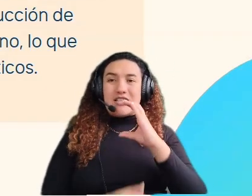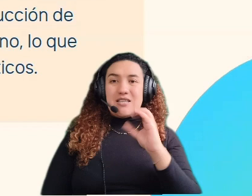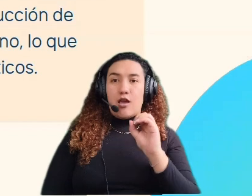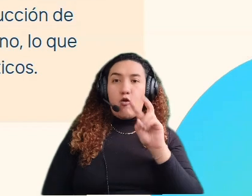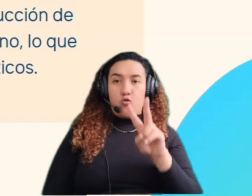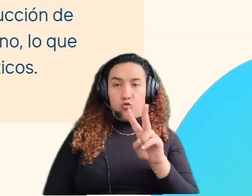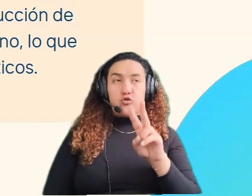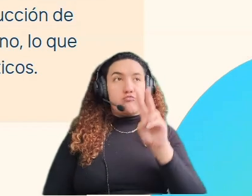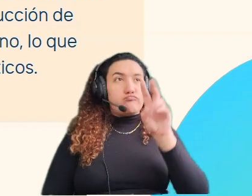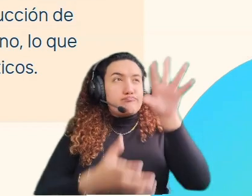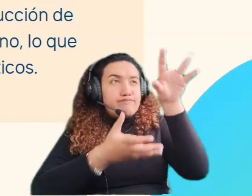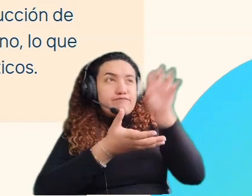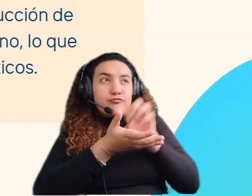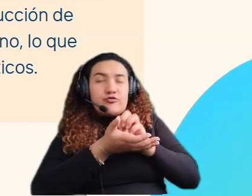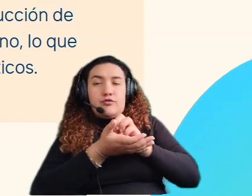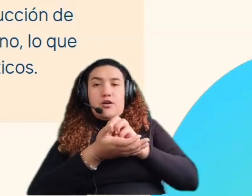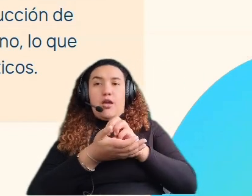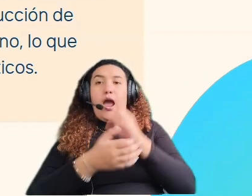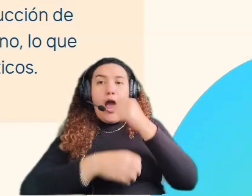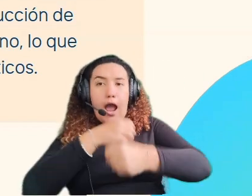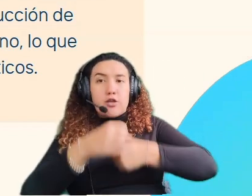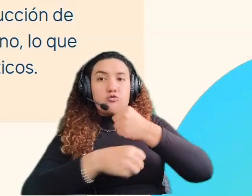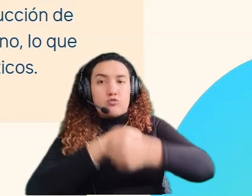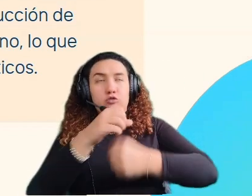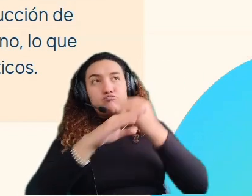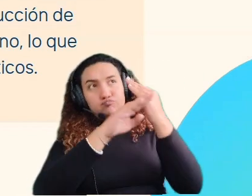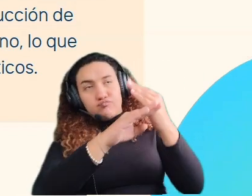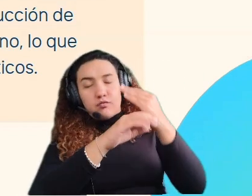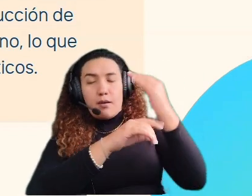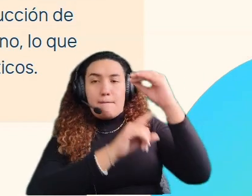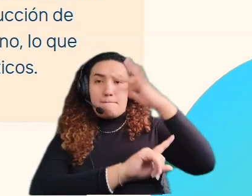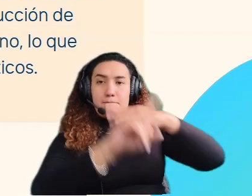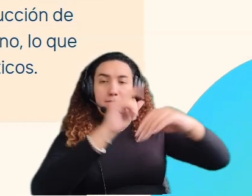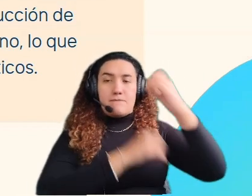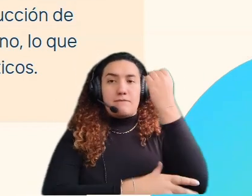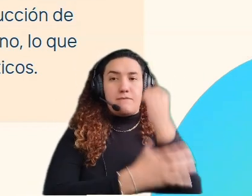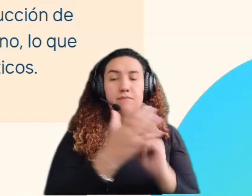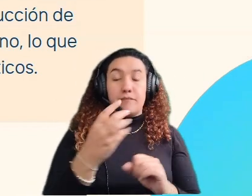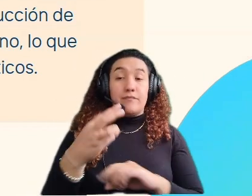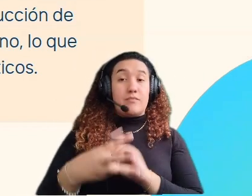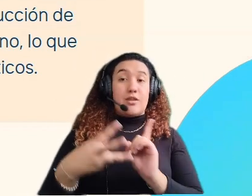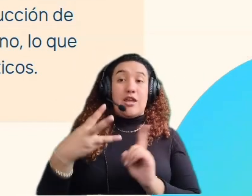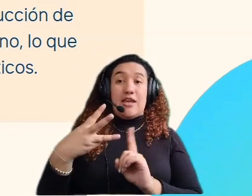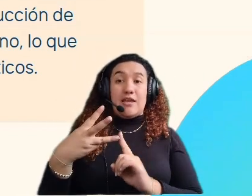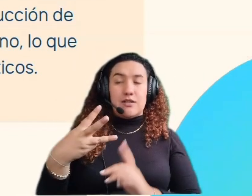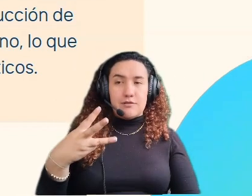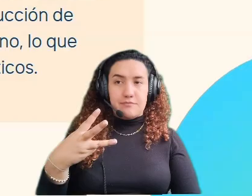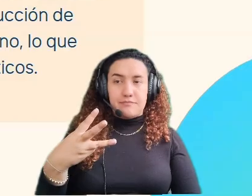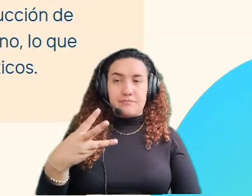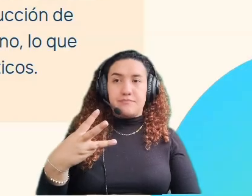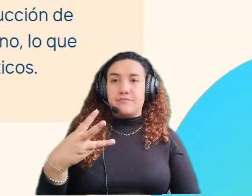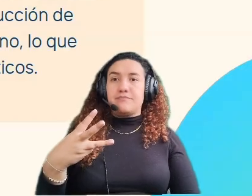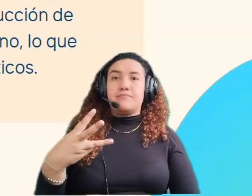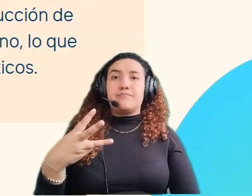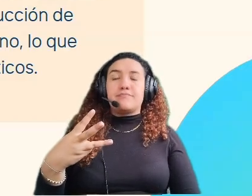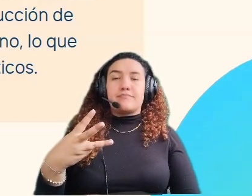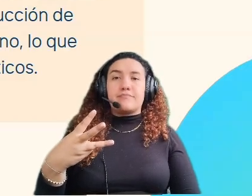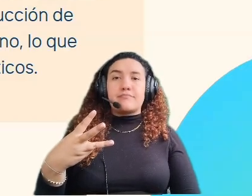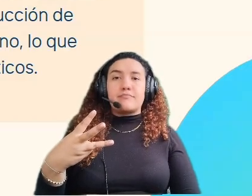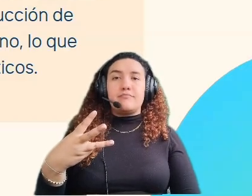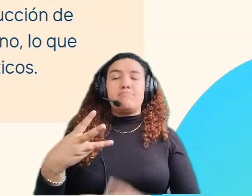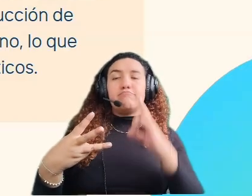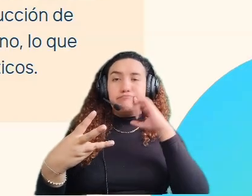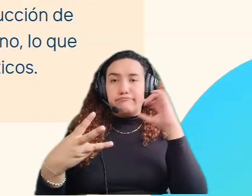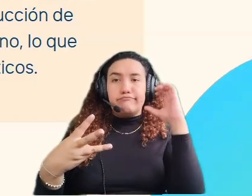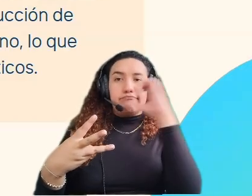a través de la bomba biológica oceánica. Un tercer punto importante en los resultados finales fue la